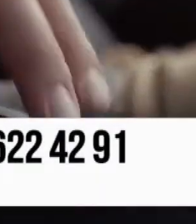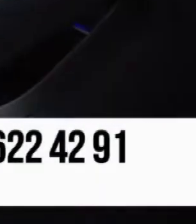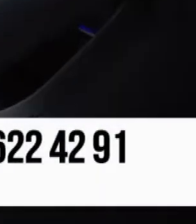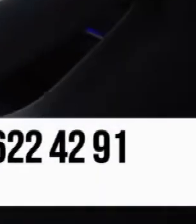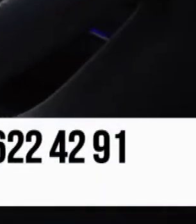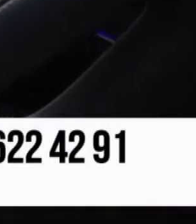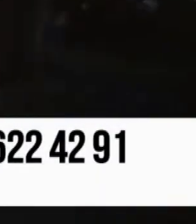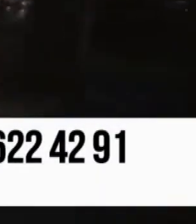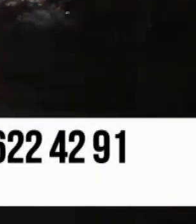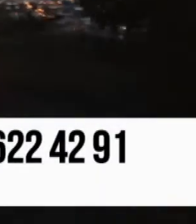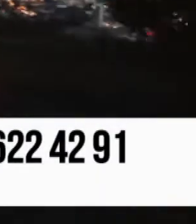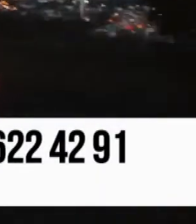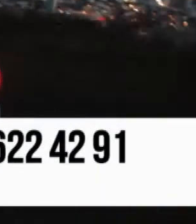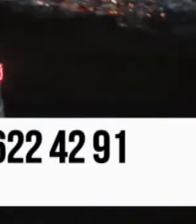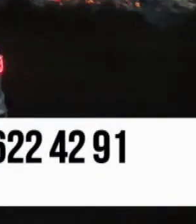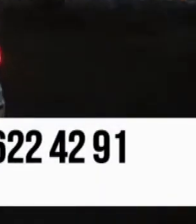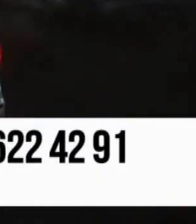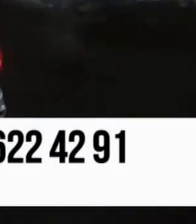so long.